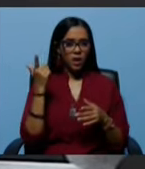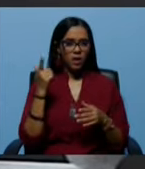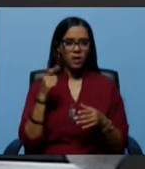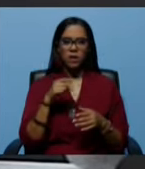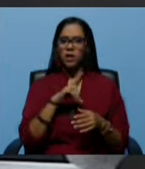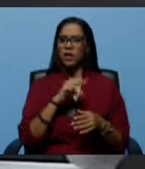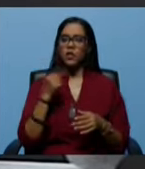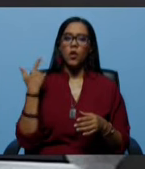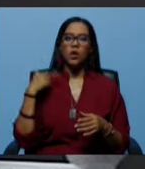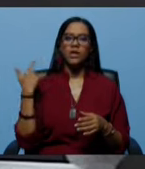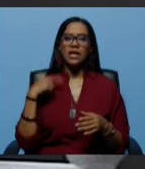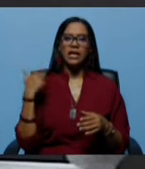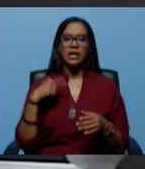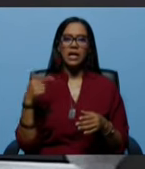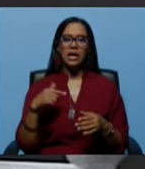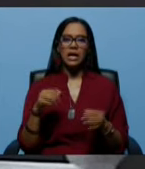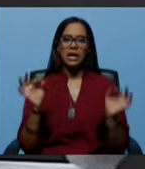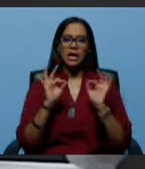de paja.